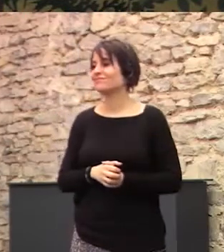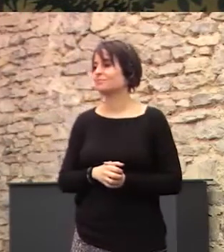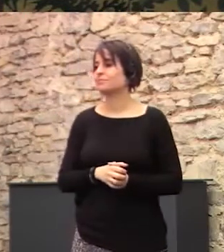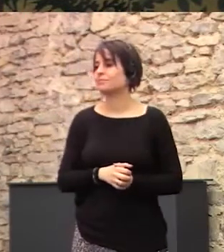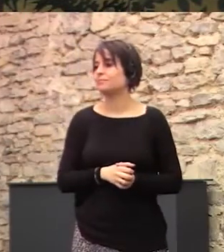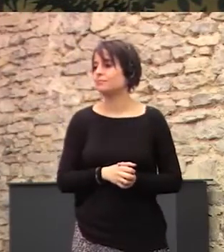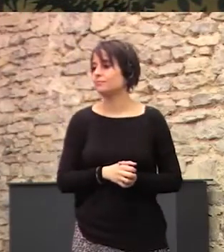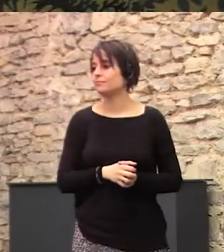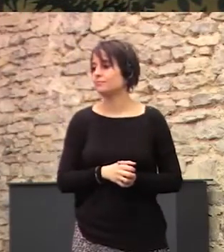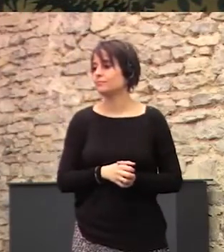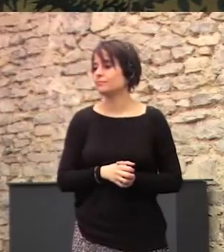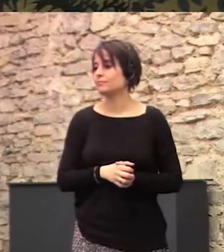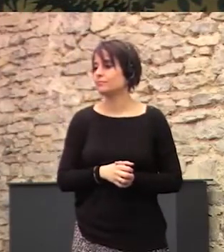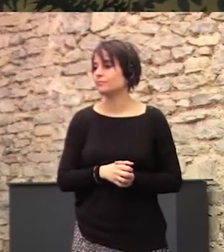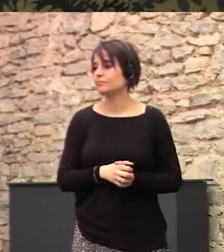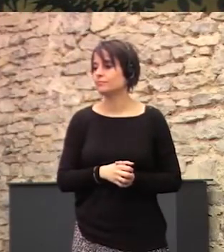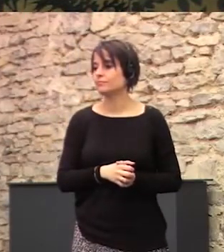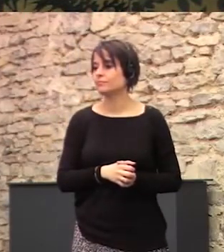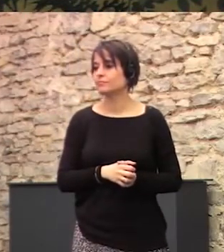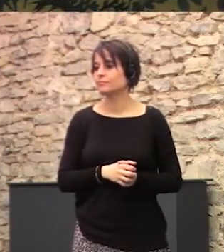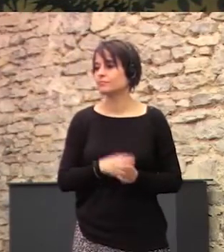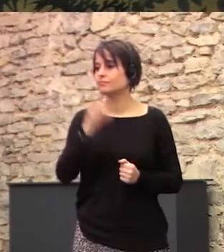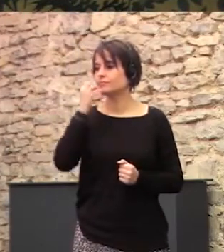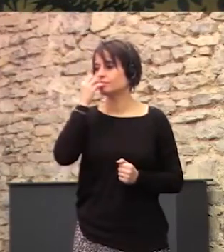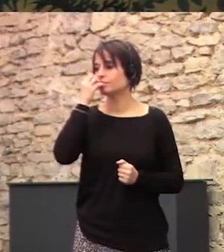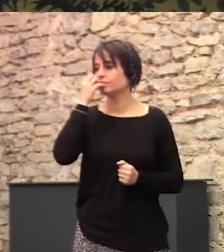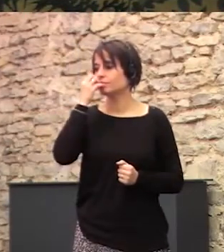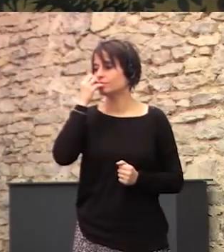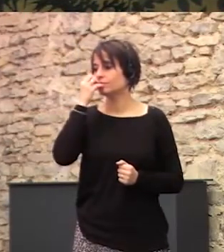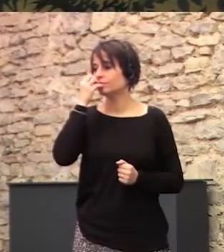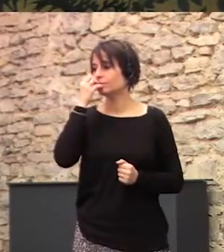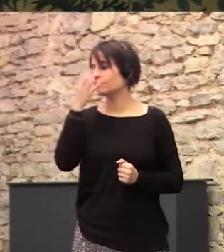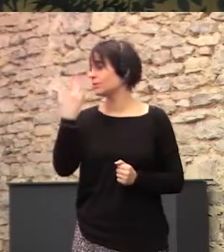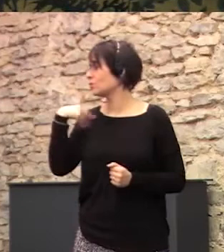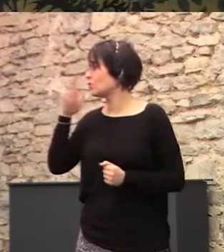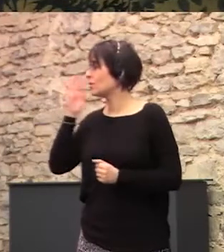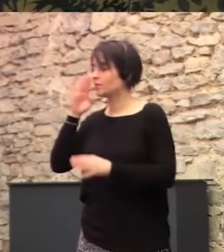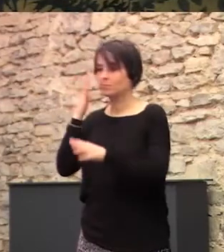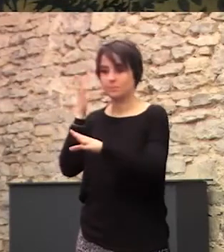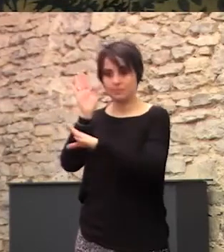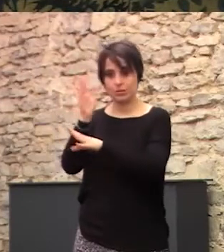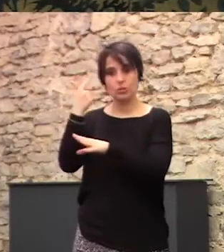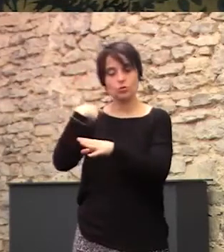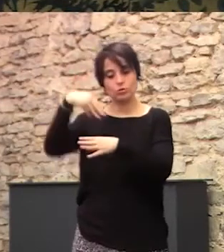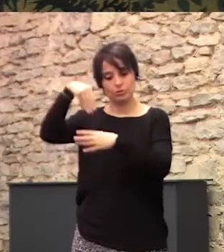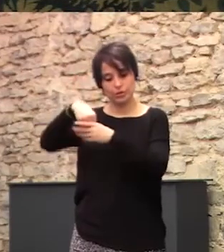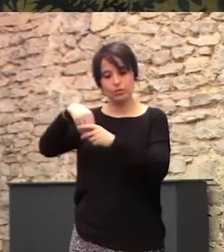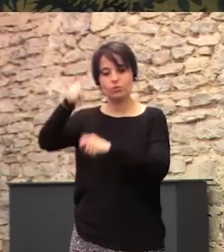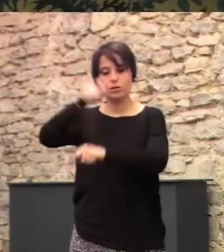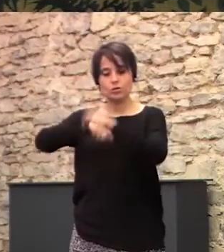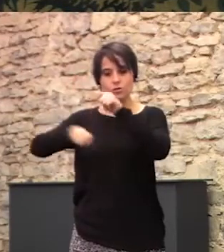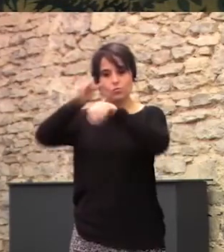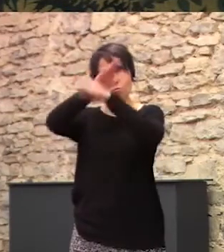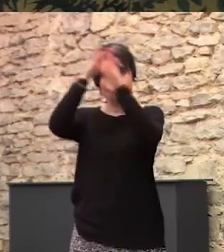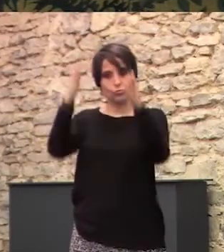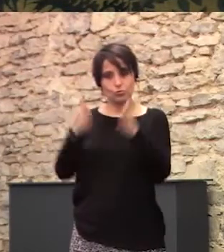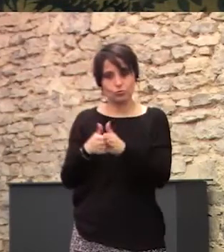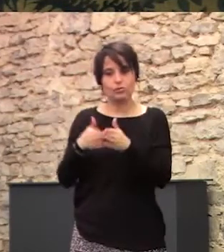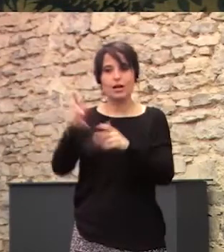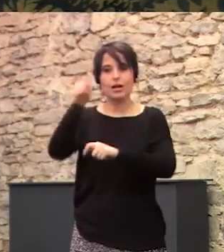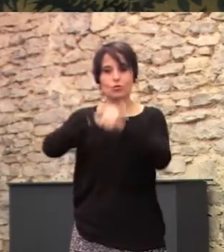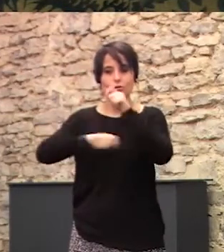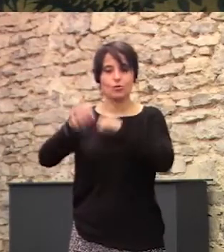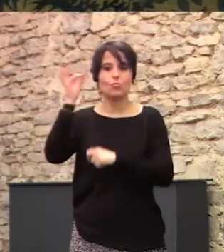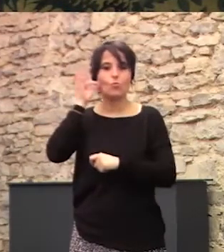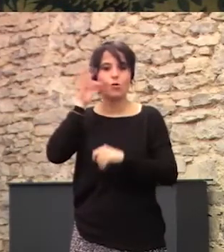Bien, yo, como me ha presentado Gladys antes, formo parte de la Asociación Munduko Emakumeak Babel, la Asociación Mujeres